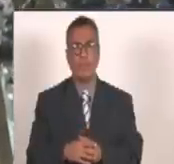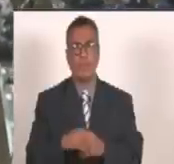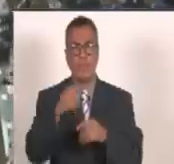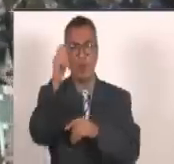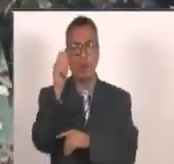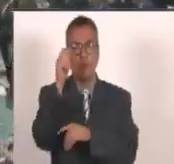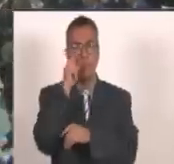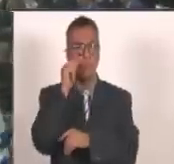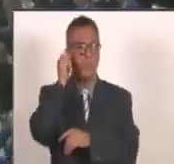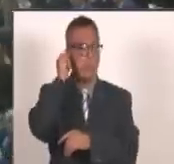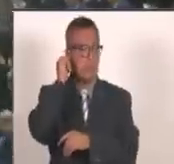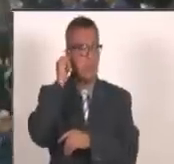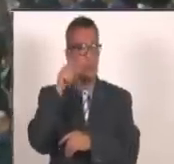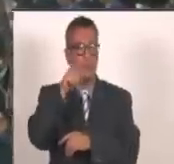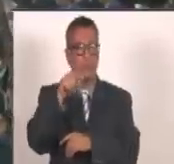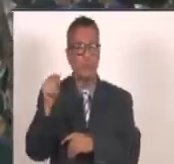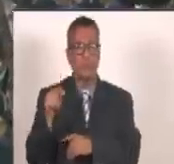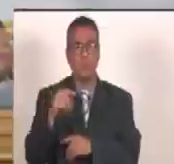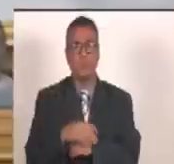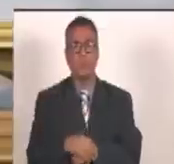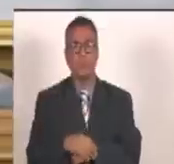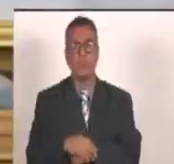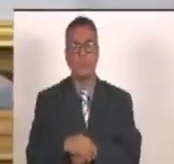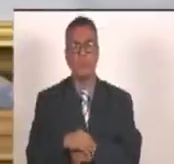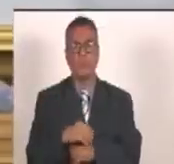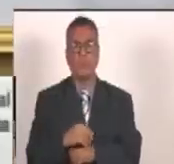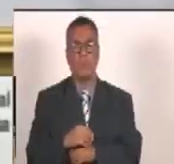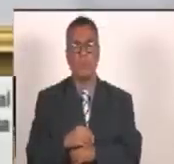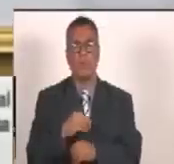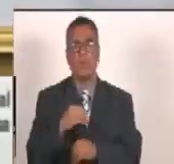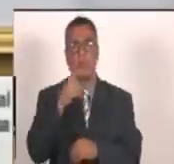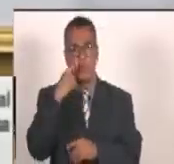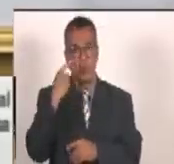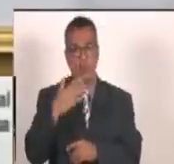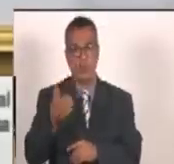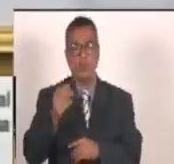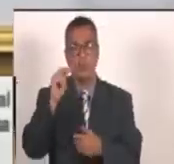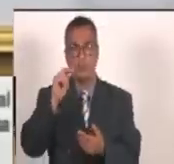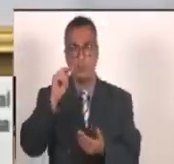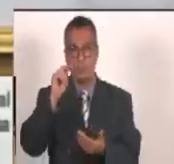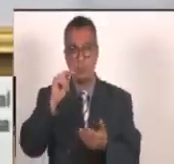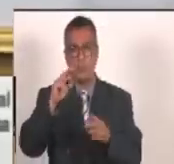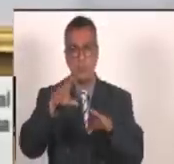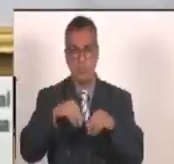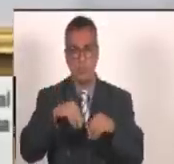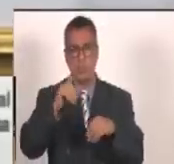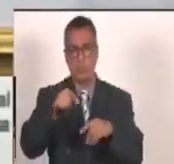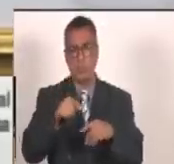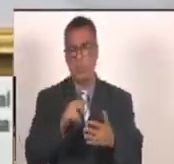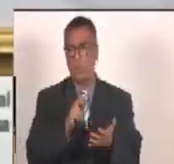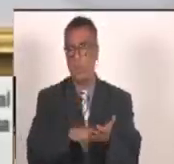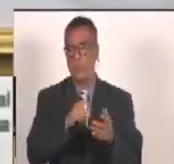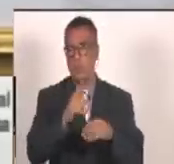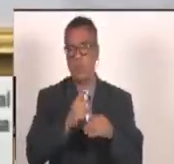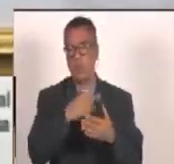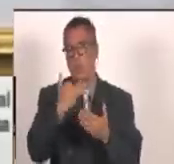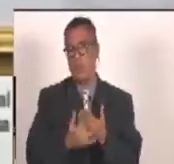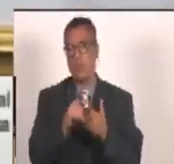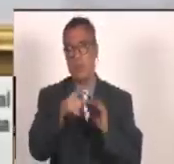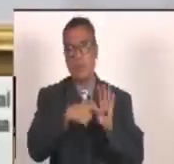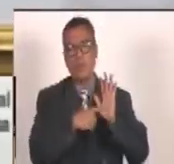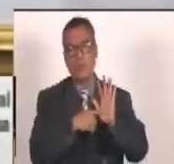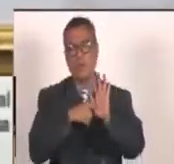Las honorables diputadas y los honorables diputados que estén de acuerdo con el